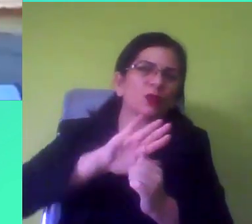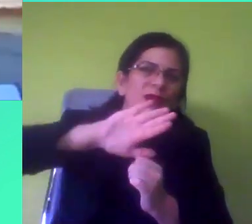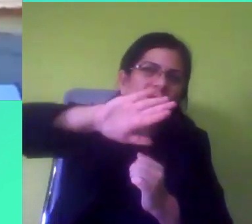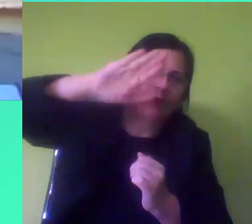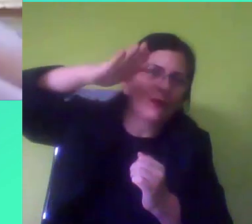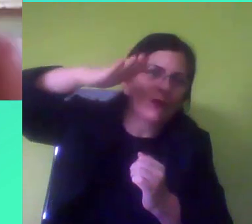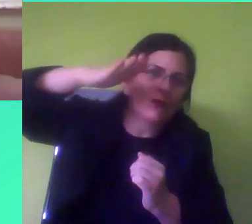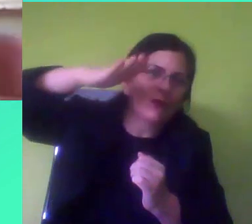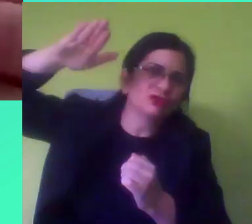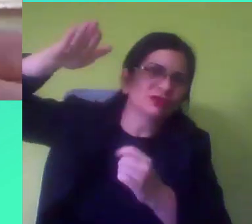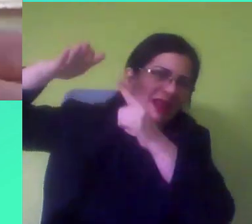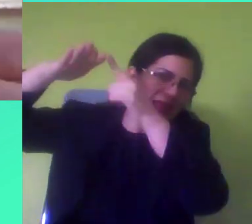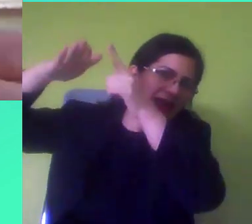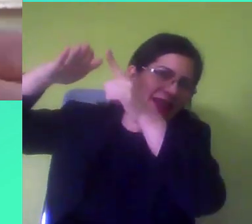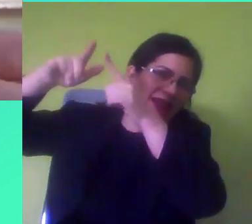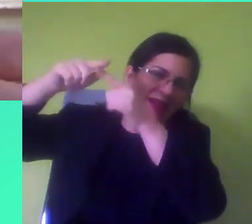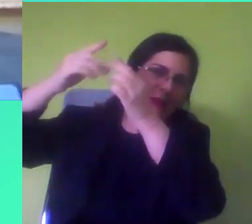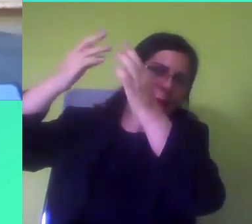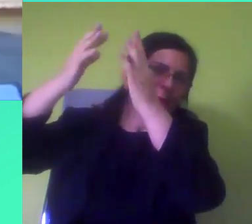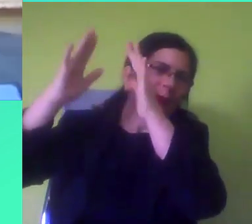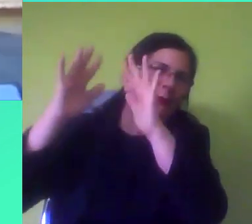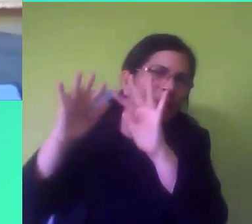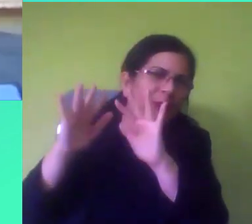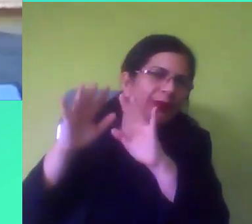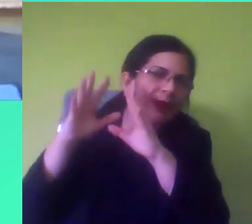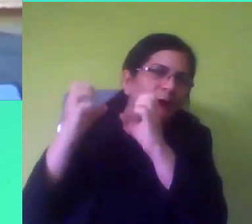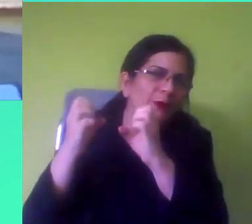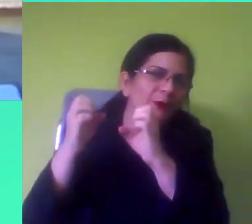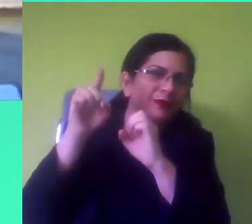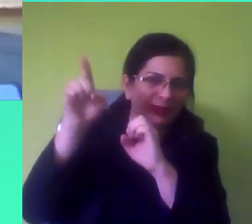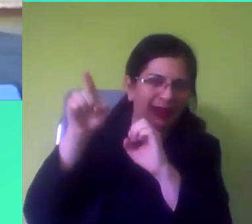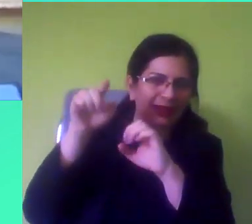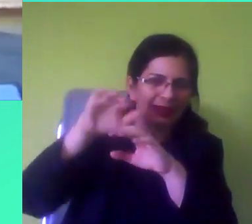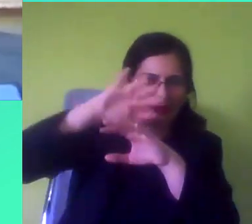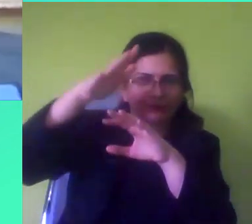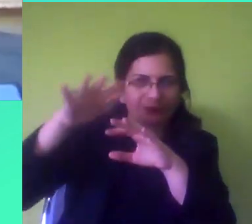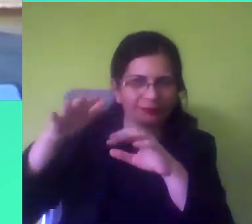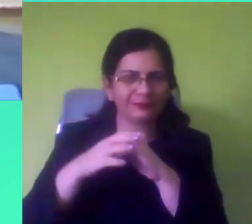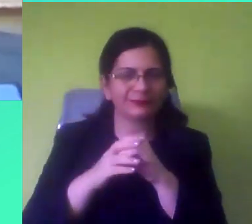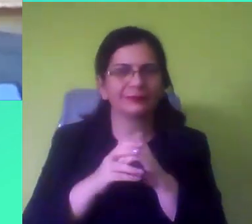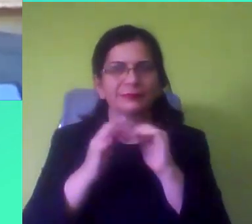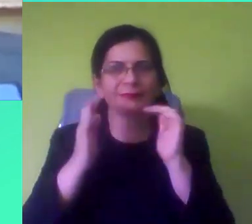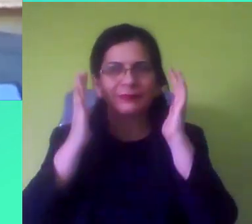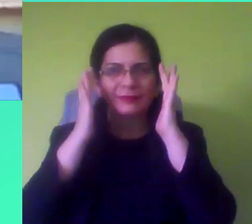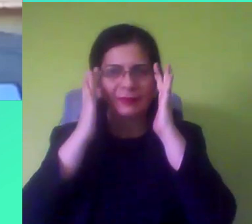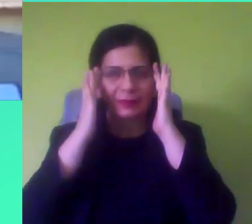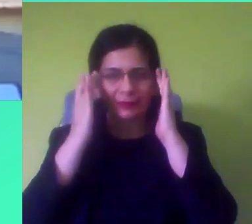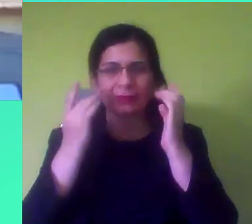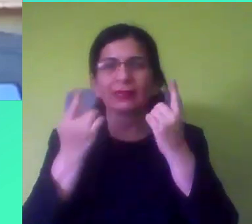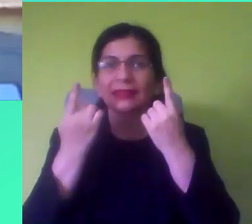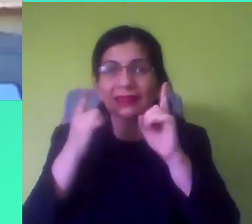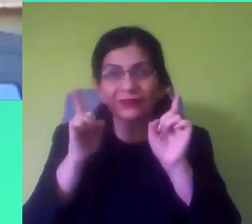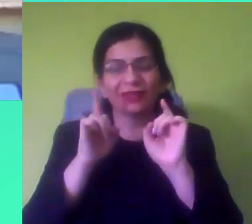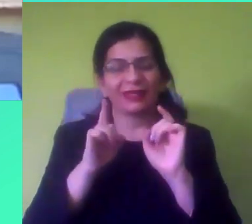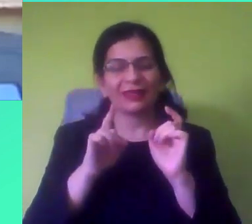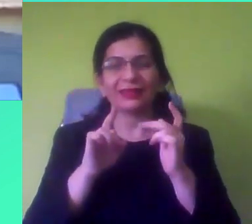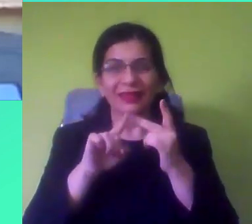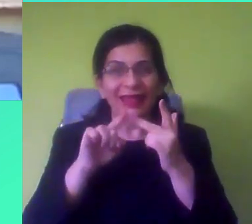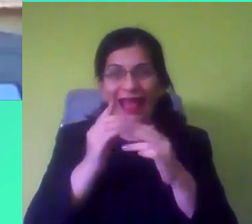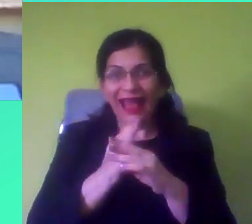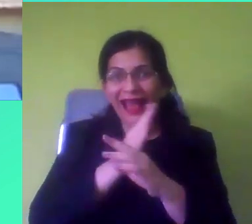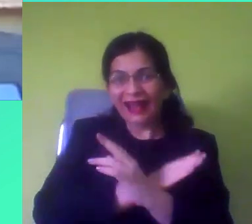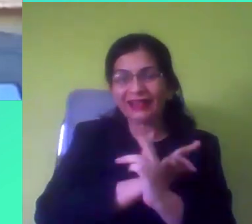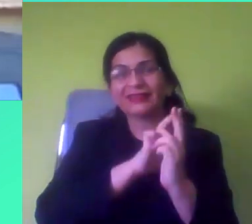invierno pueda subsistir el verano. En cambio, el permafrost o el suelo congelado permanente,